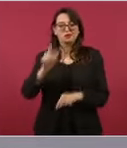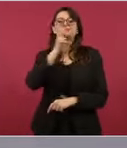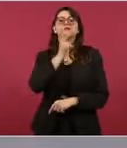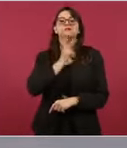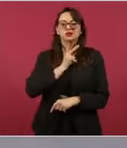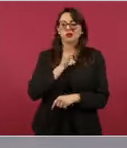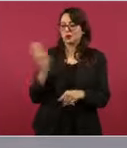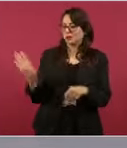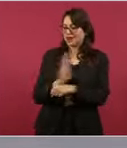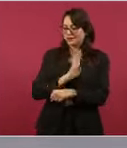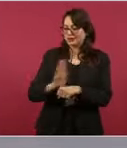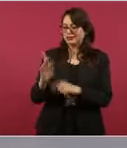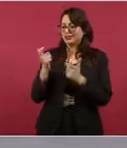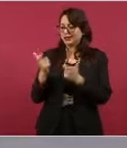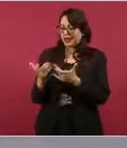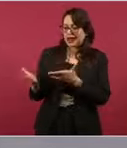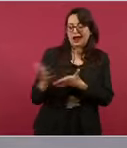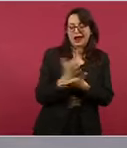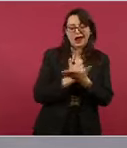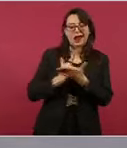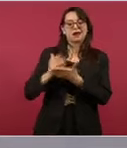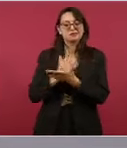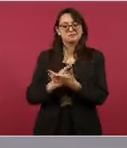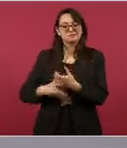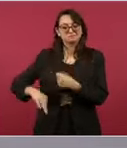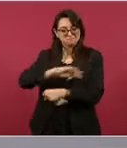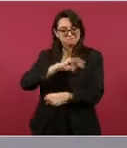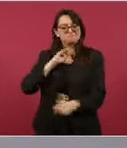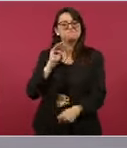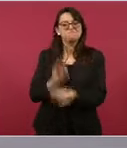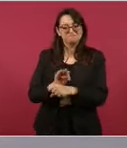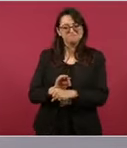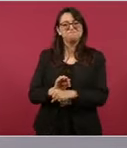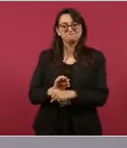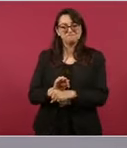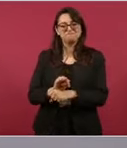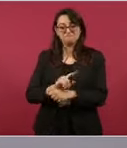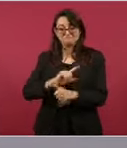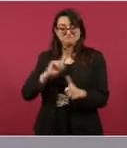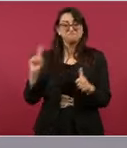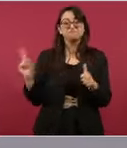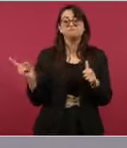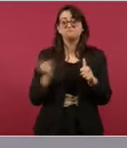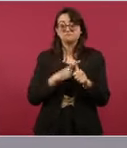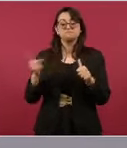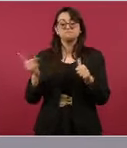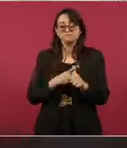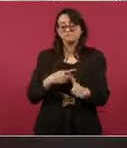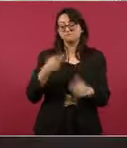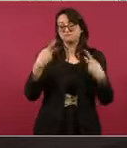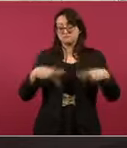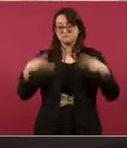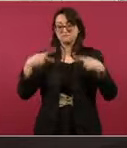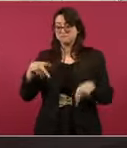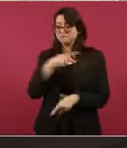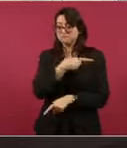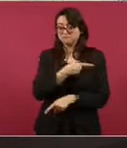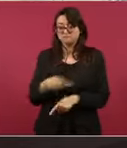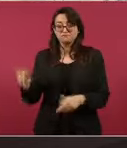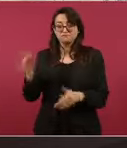del presidente de la República de apoyar más y primero a los pobres de México. Muchas gracias.